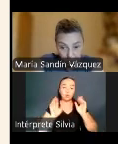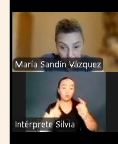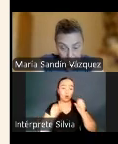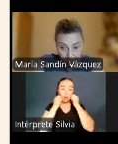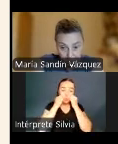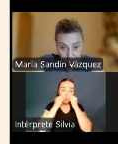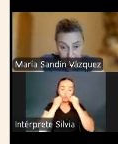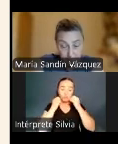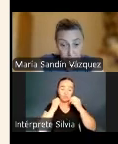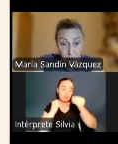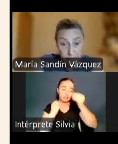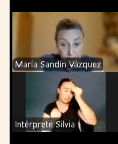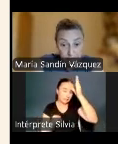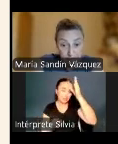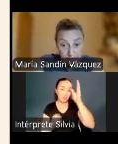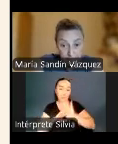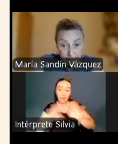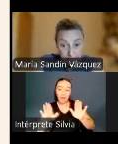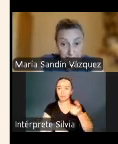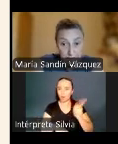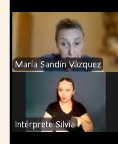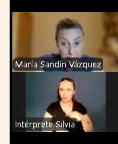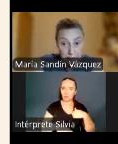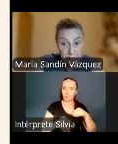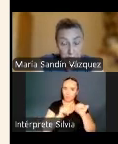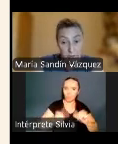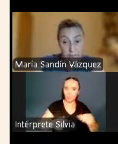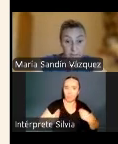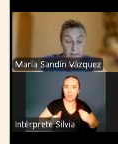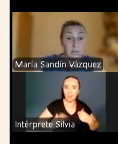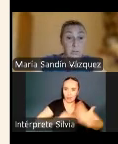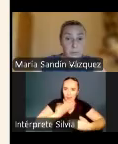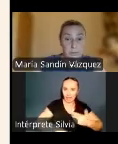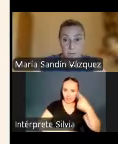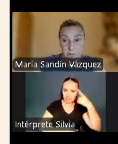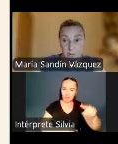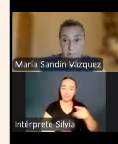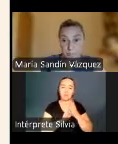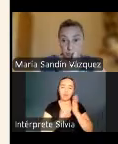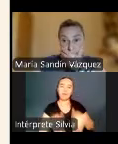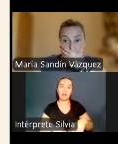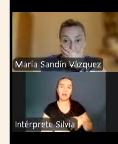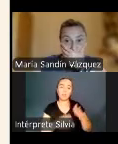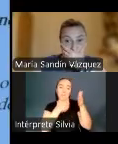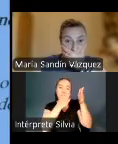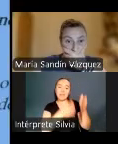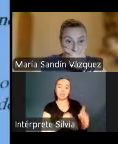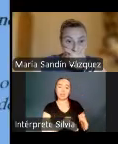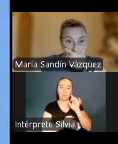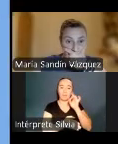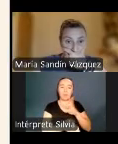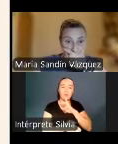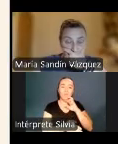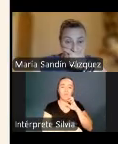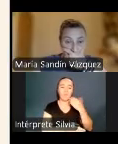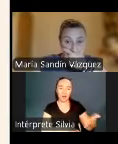sino de forma de vida, ¿no? Entonces yo creo que también hay cierta desvalorización de lo que es como persona.